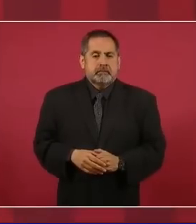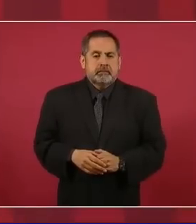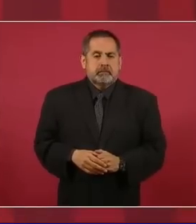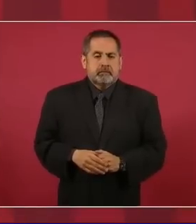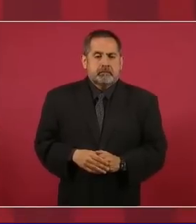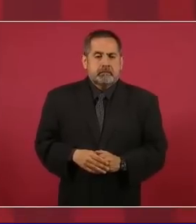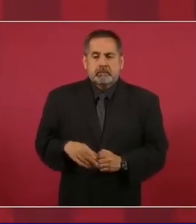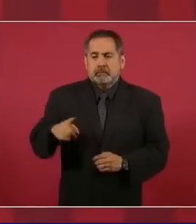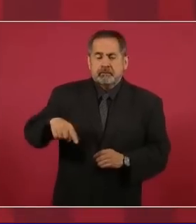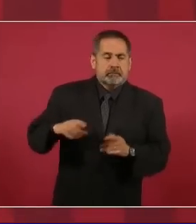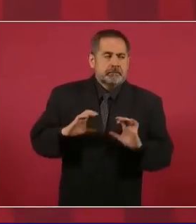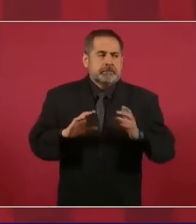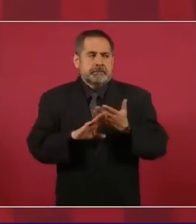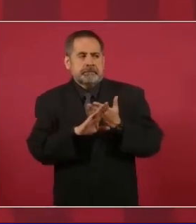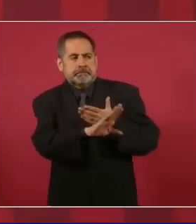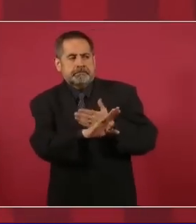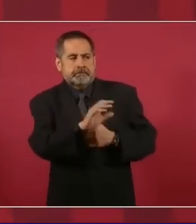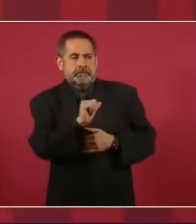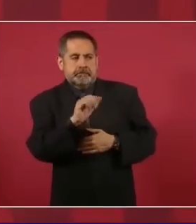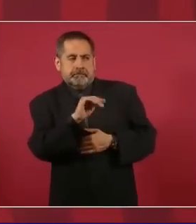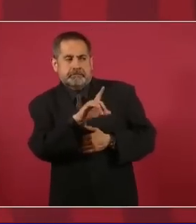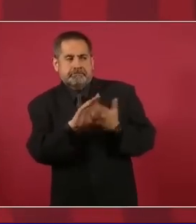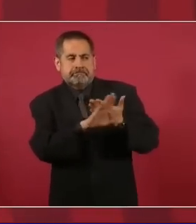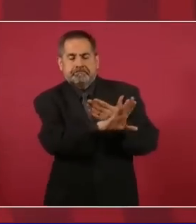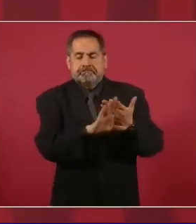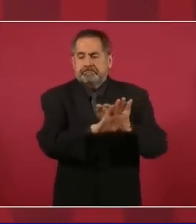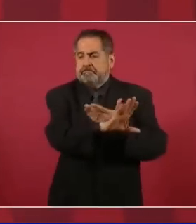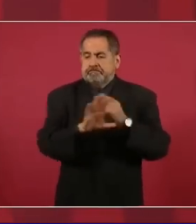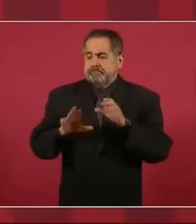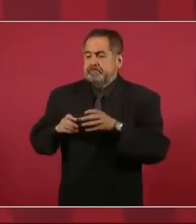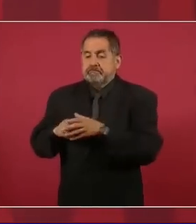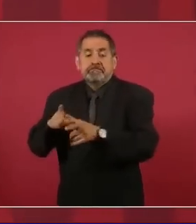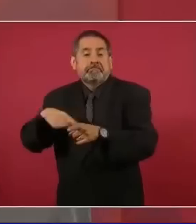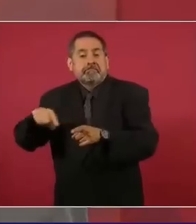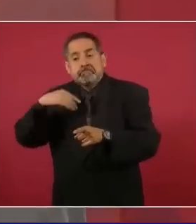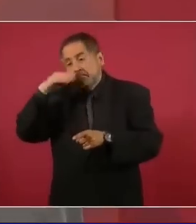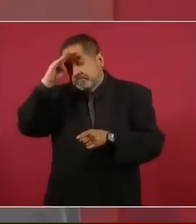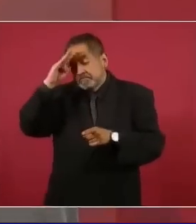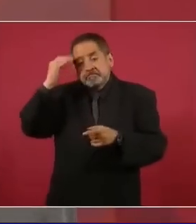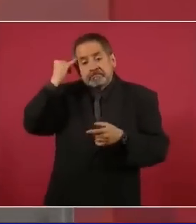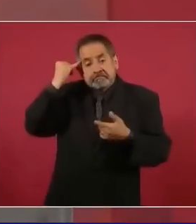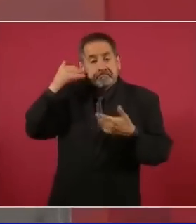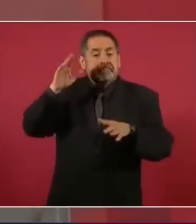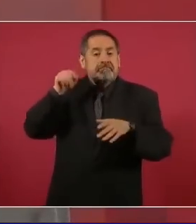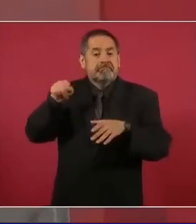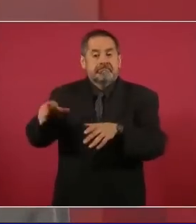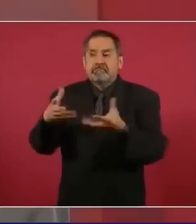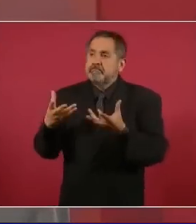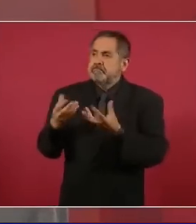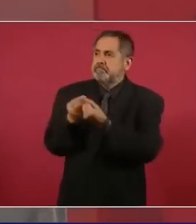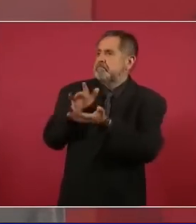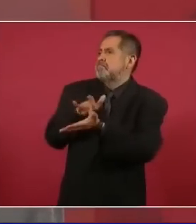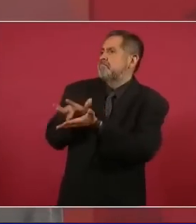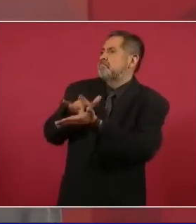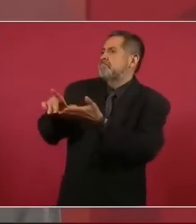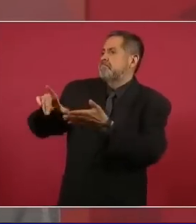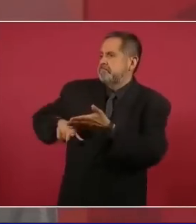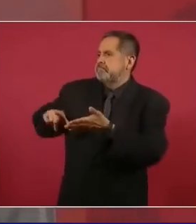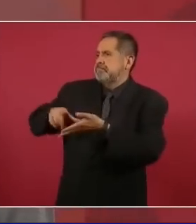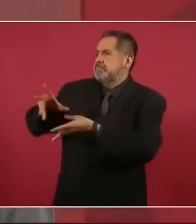Se cuidaban, porque pensaban que estando con el gobierno